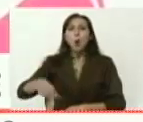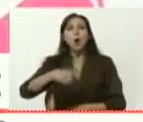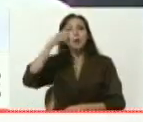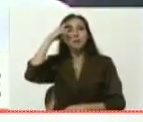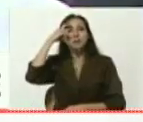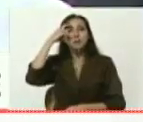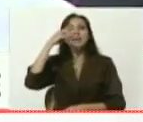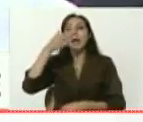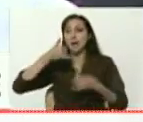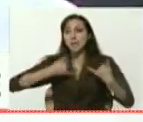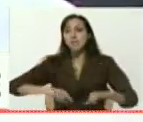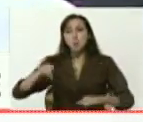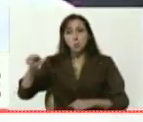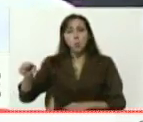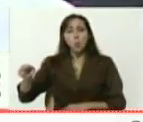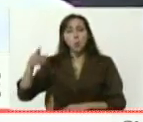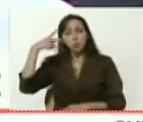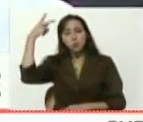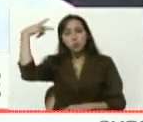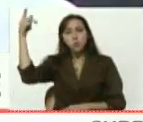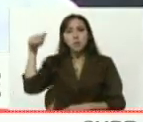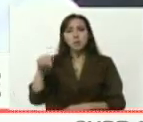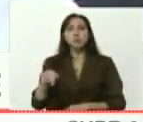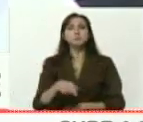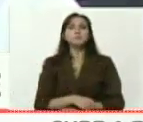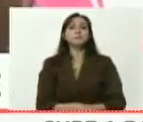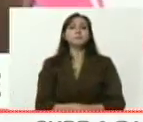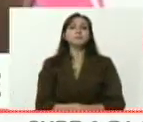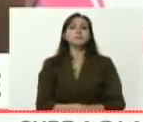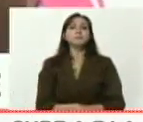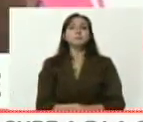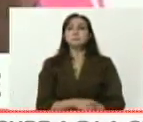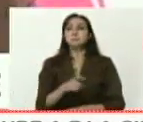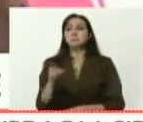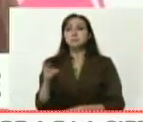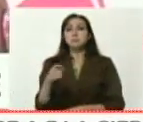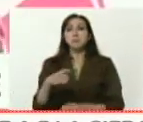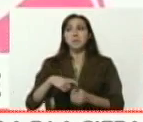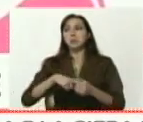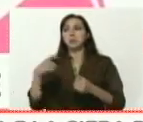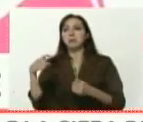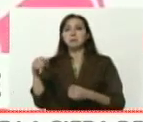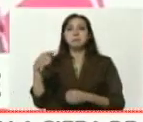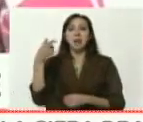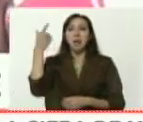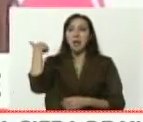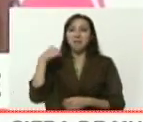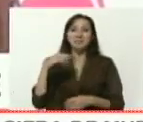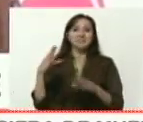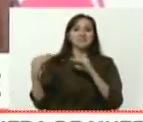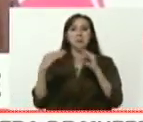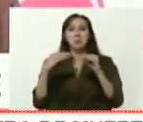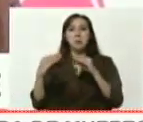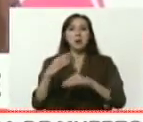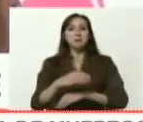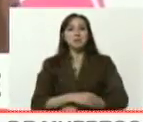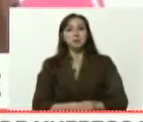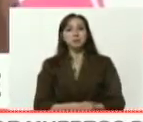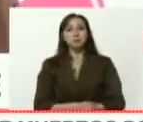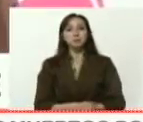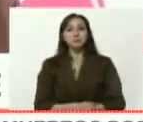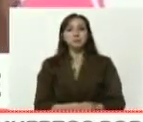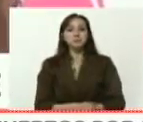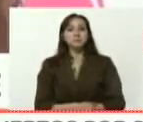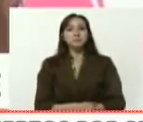hijo, a él no le gusta que digan así, ayer lo, y que es retirado, ayer lo discutíamos, lo discutíamos.